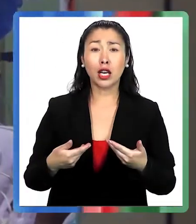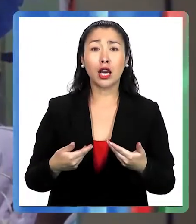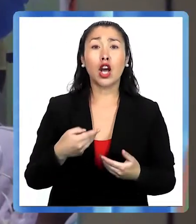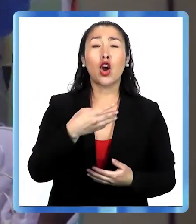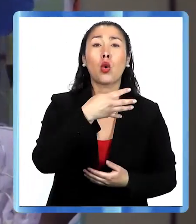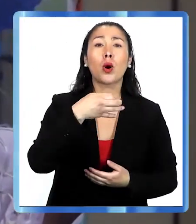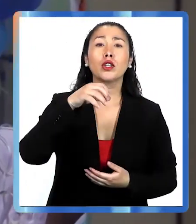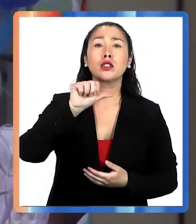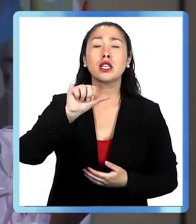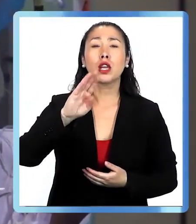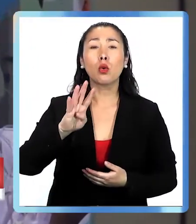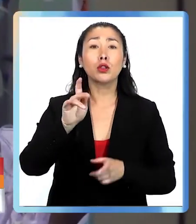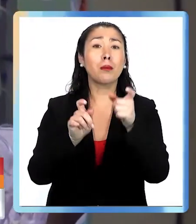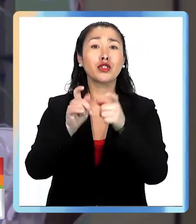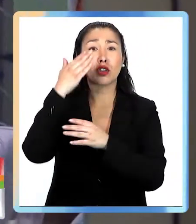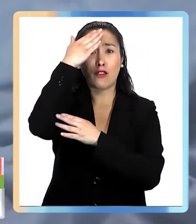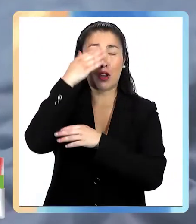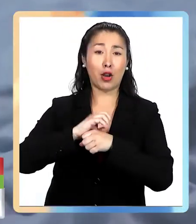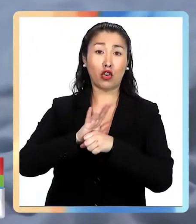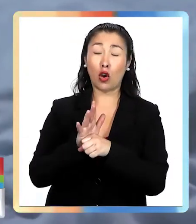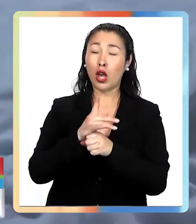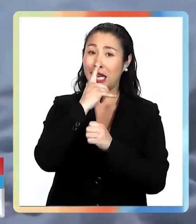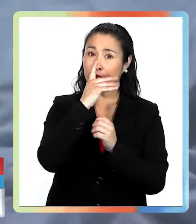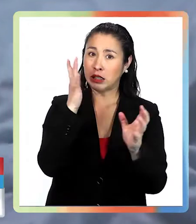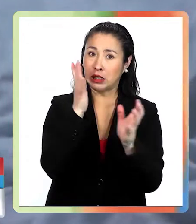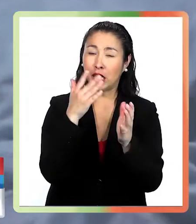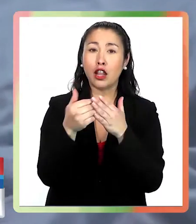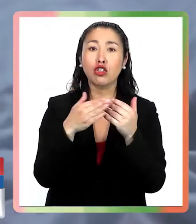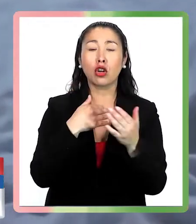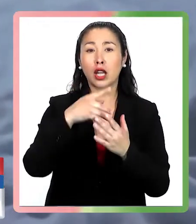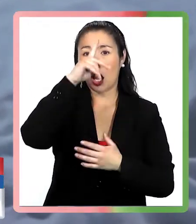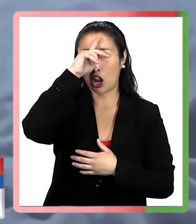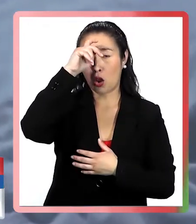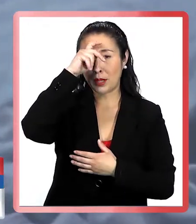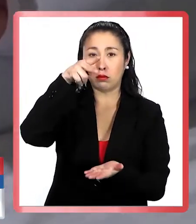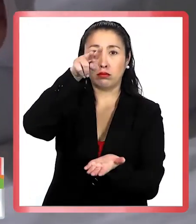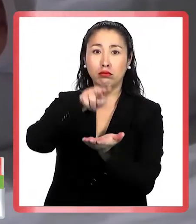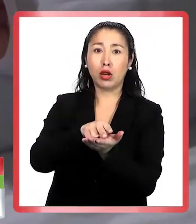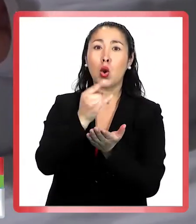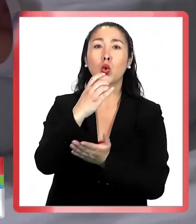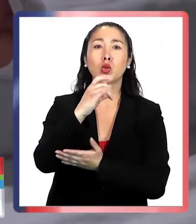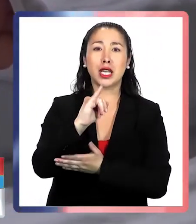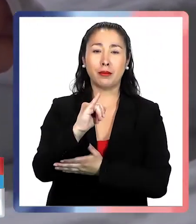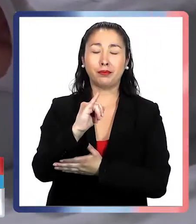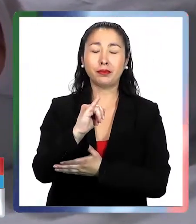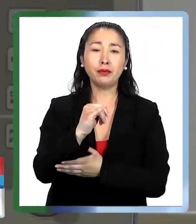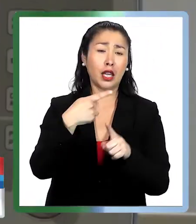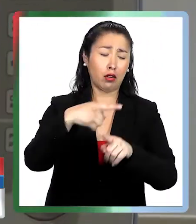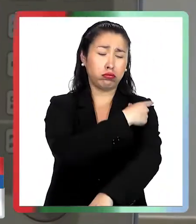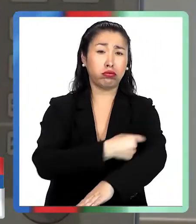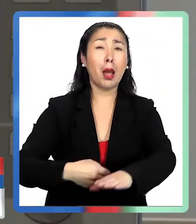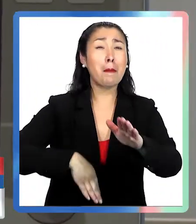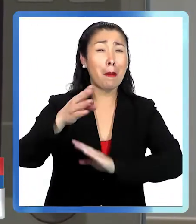hay 464 enfermos en condiciones críticas en las UCI de los hospitales del país. Y las regiones que